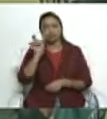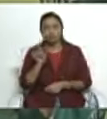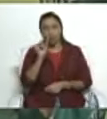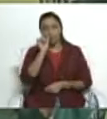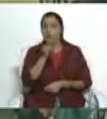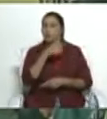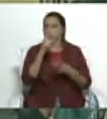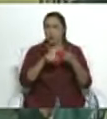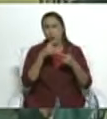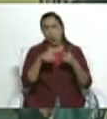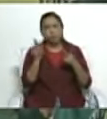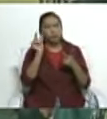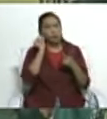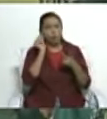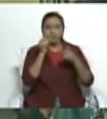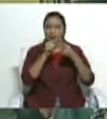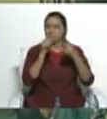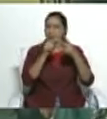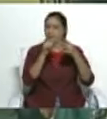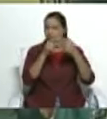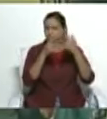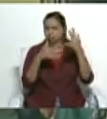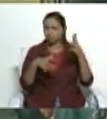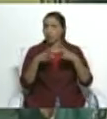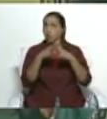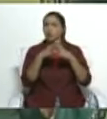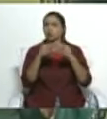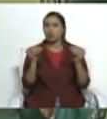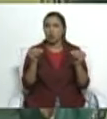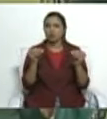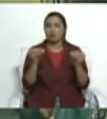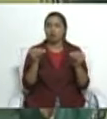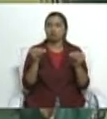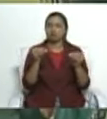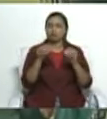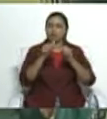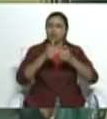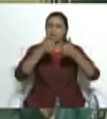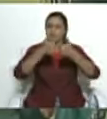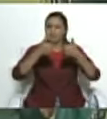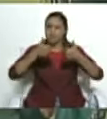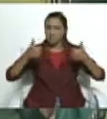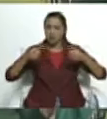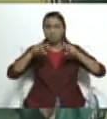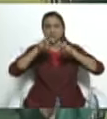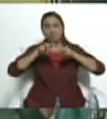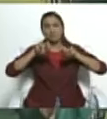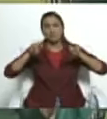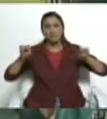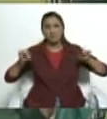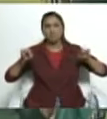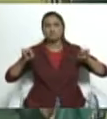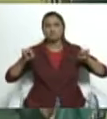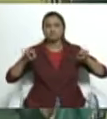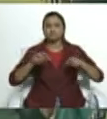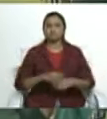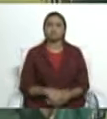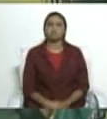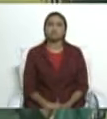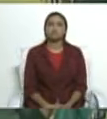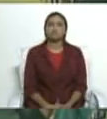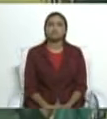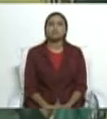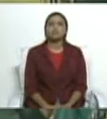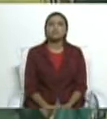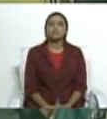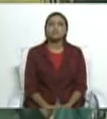Montilva, y la Junta Electoral del Consejo Nacional Electoral, que internamente es la que lleva todos